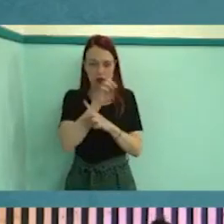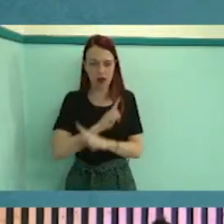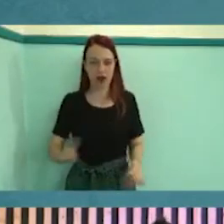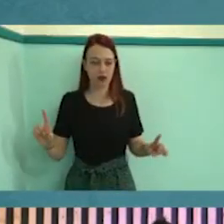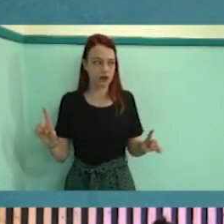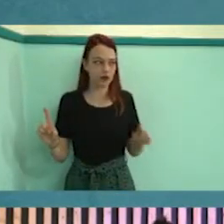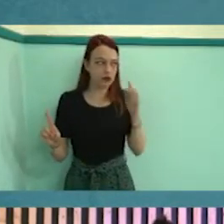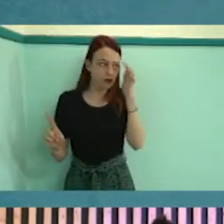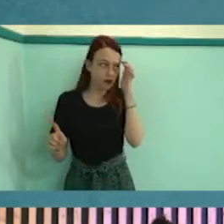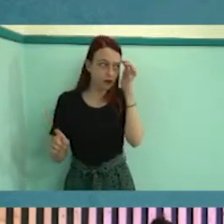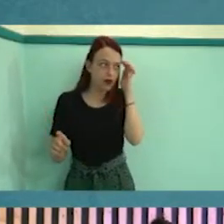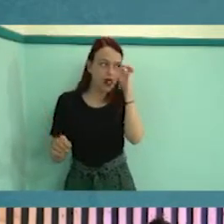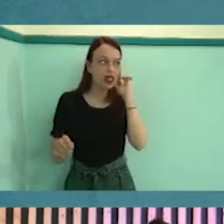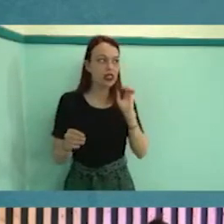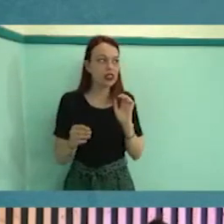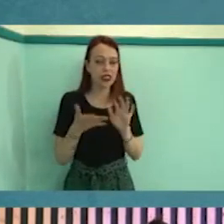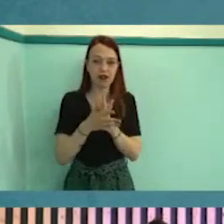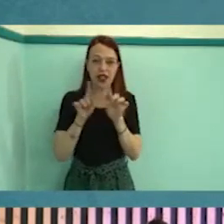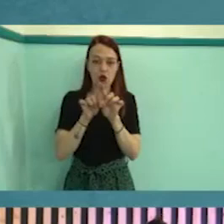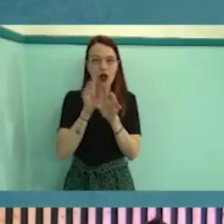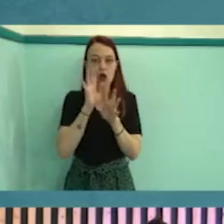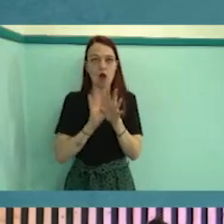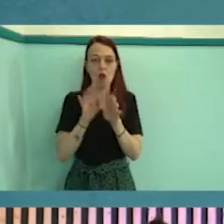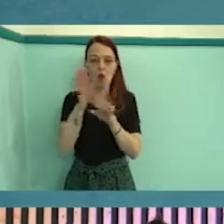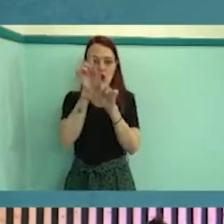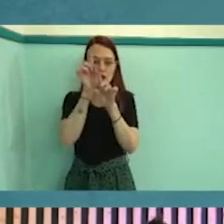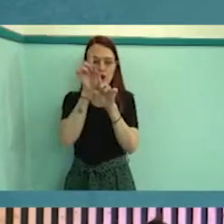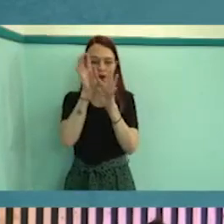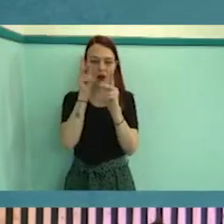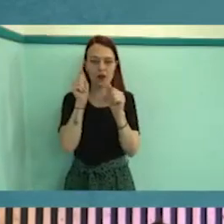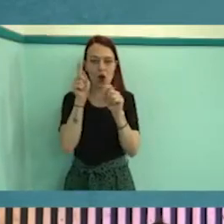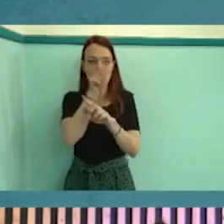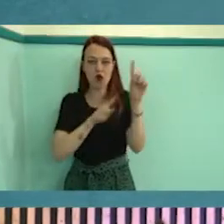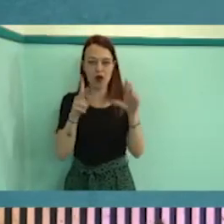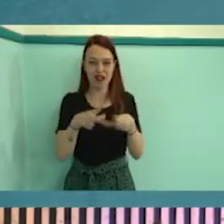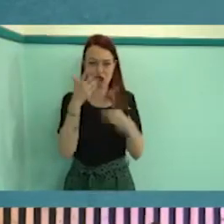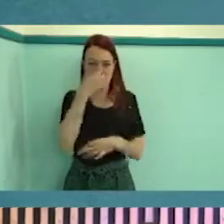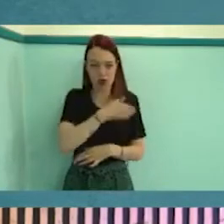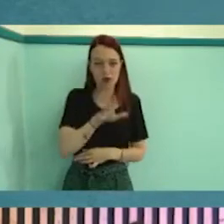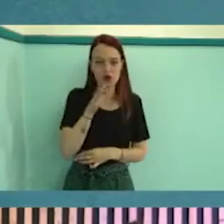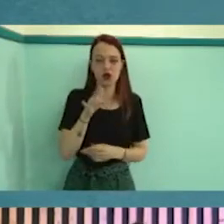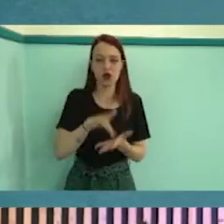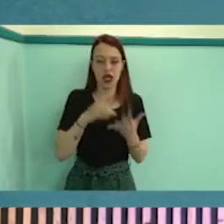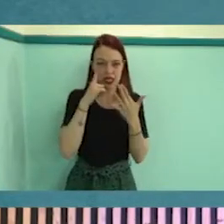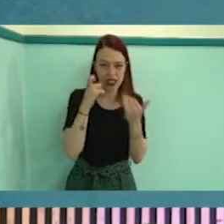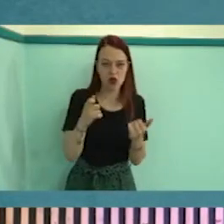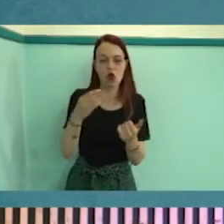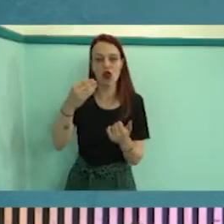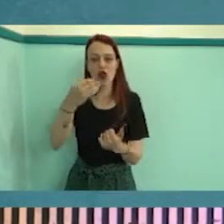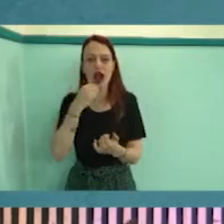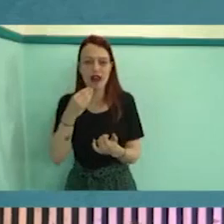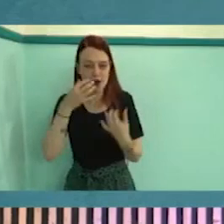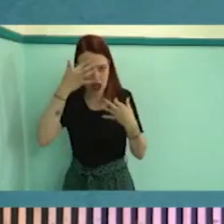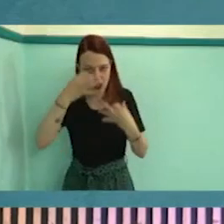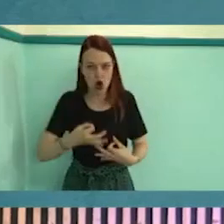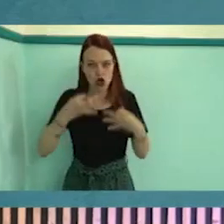sociedad y que se sey hay un hilo muy fino no entre lo que es salud entre lo que es alimentación consciente real fooding todas